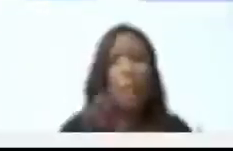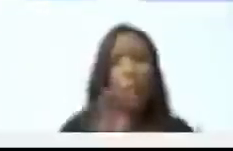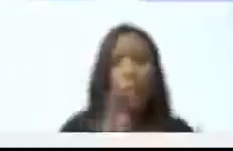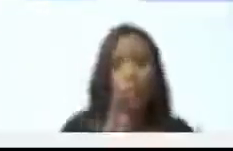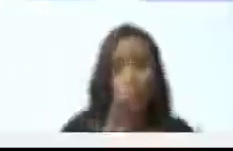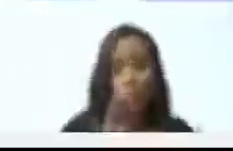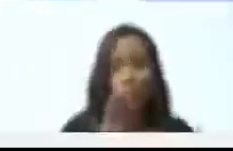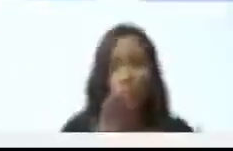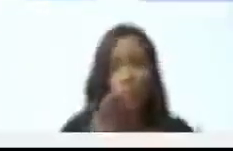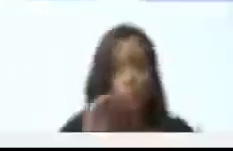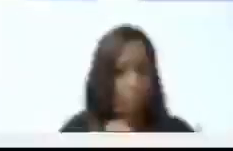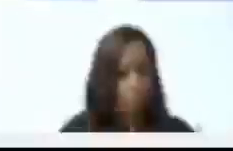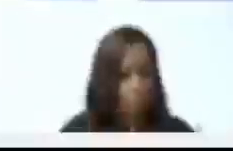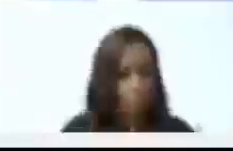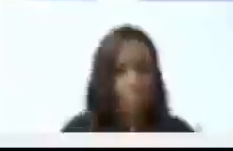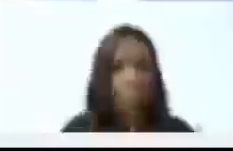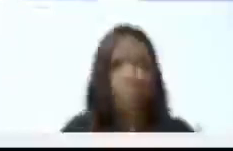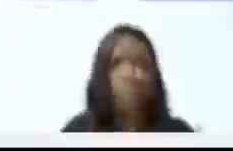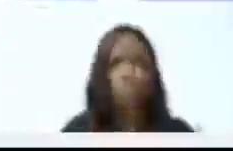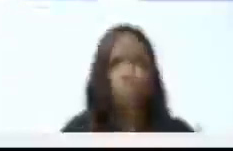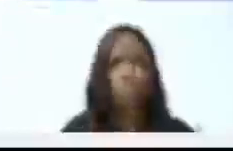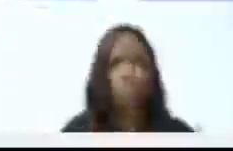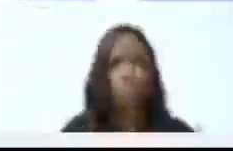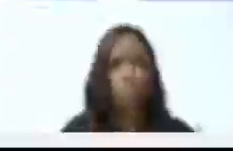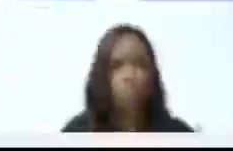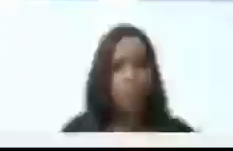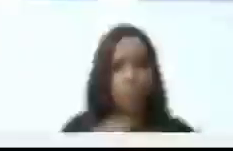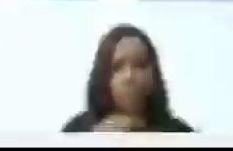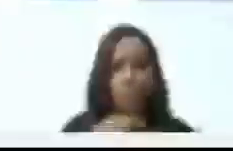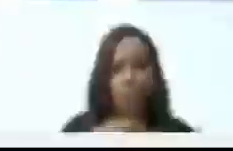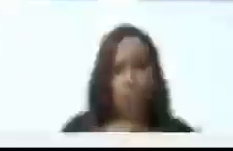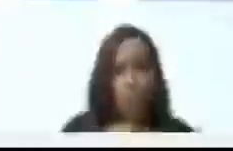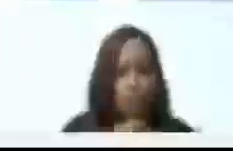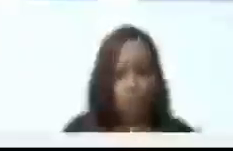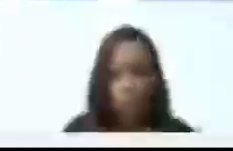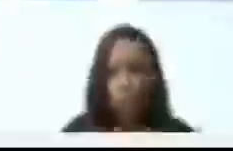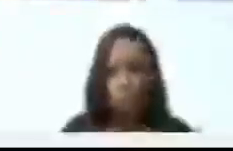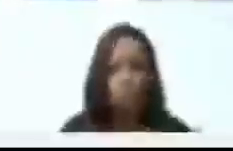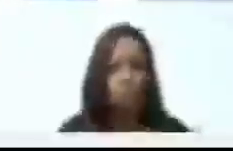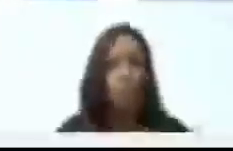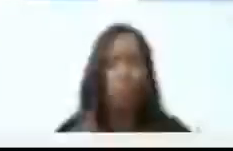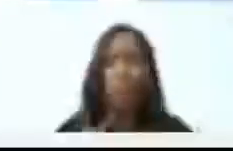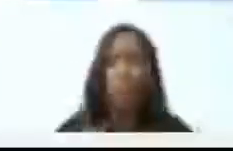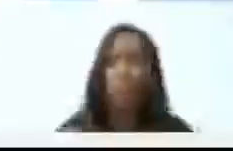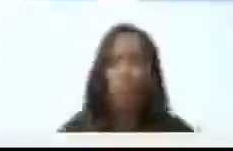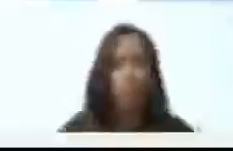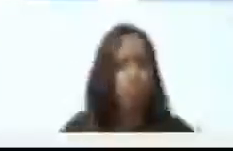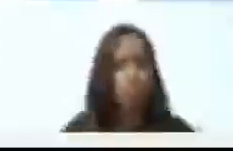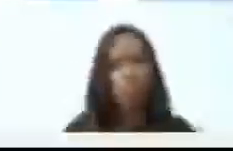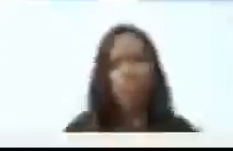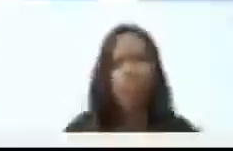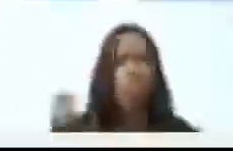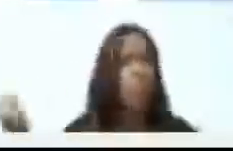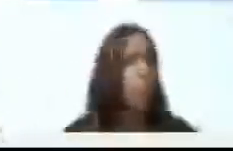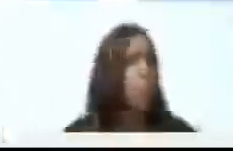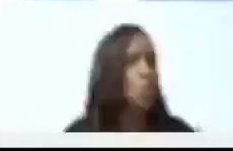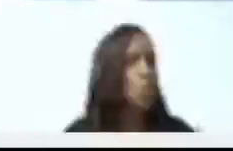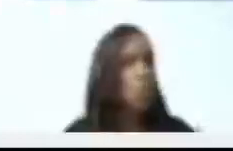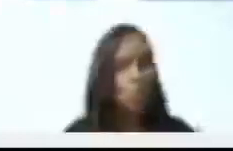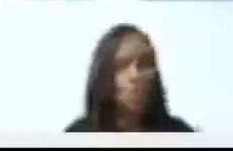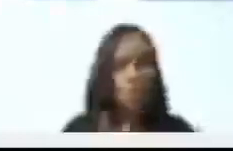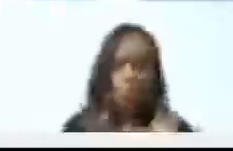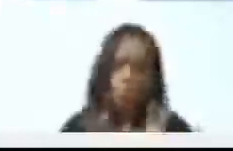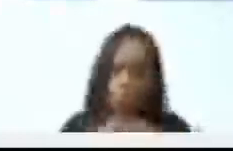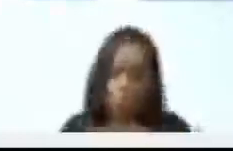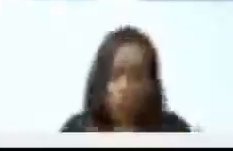la CIPEN, escuchó al proponente que hace uso de la palabra, escuchó a todo el mundo. El documento de informe